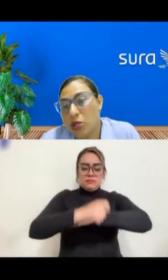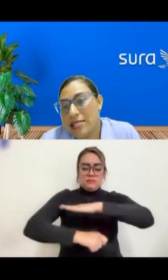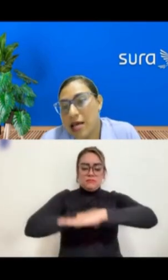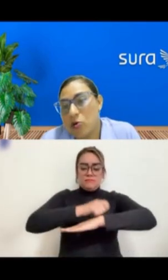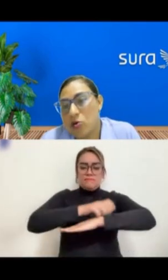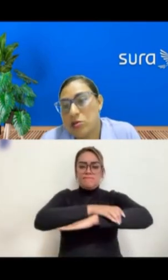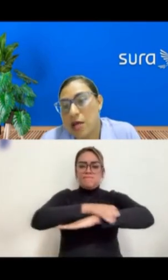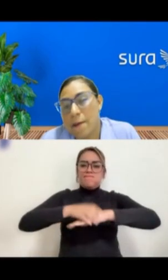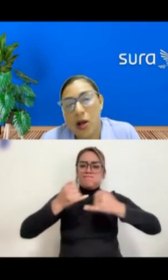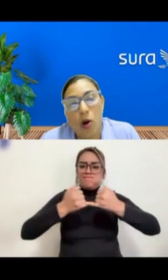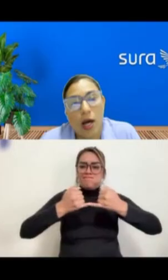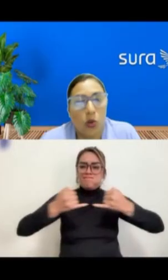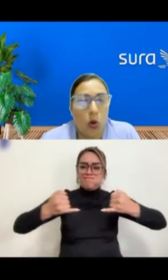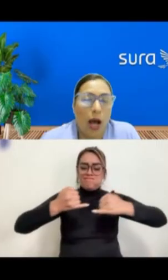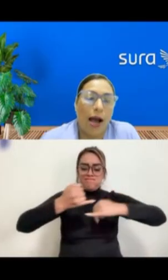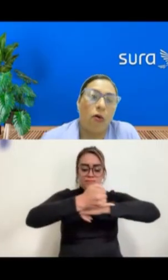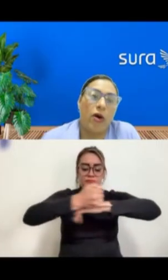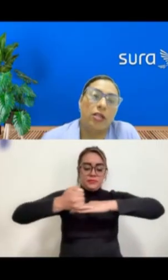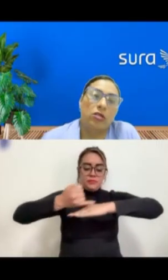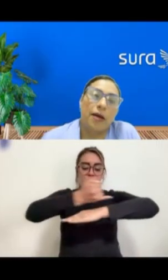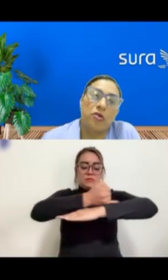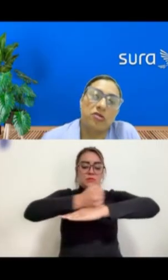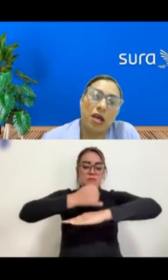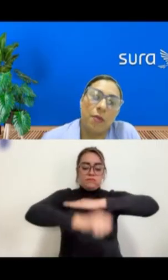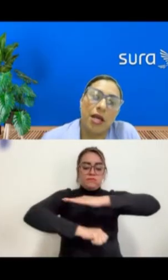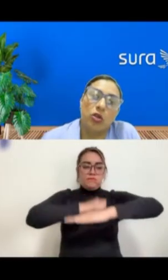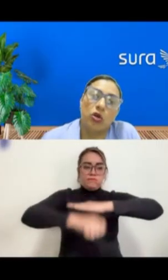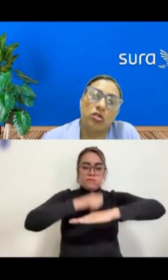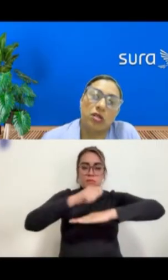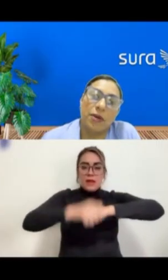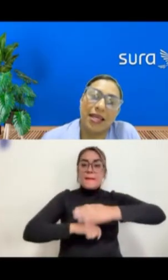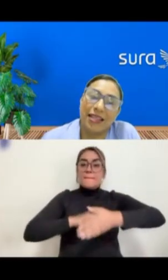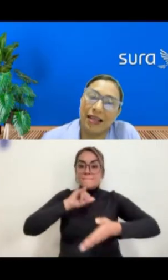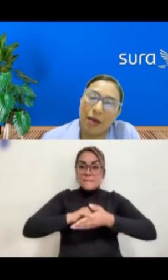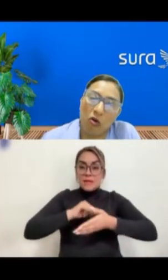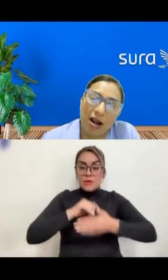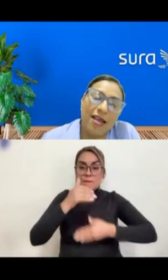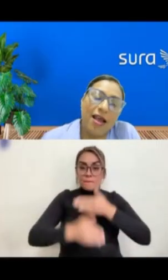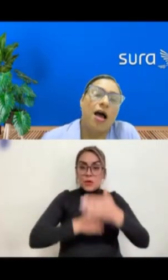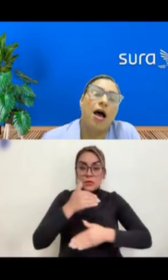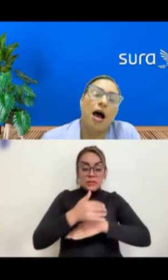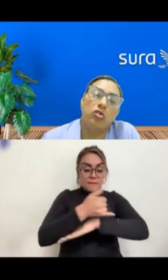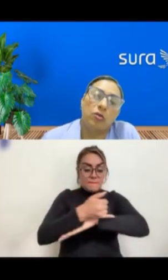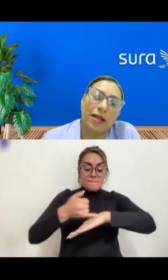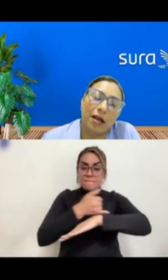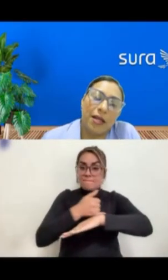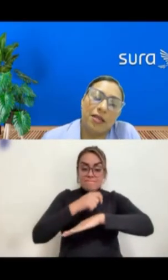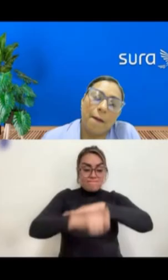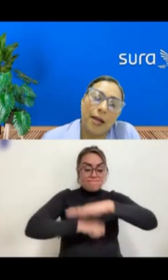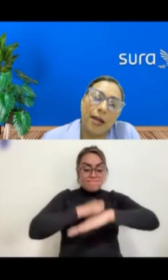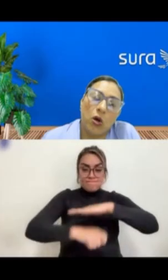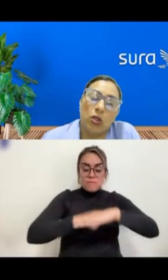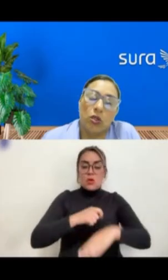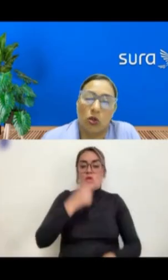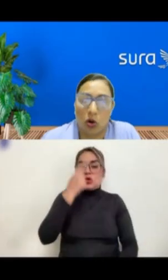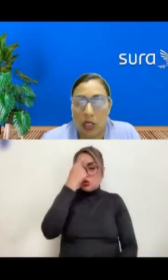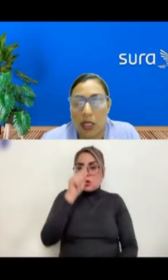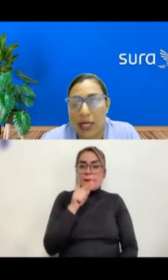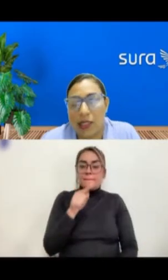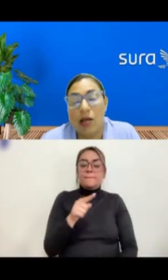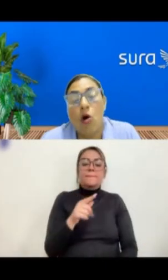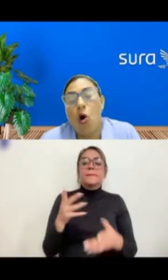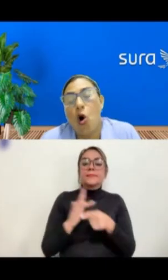torniquete lo utilizamos siempre y cuando hago estos tres procedimientos y no se me detiene la hemorragia, automáticamente